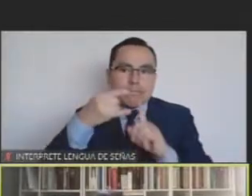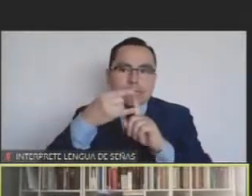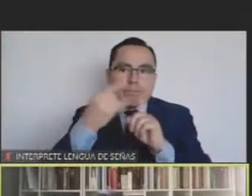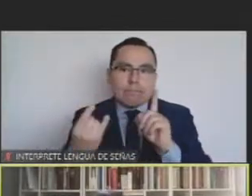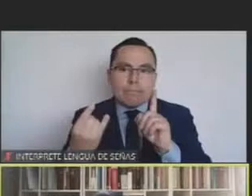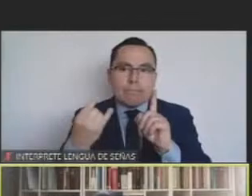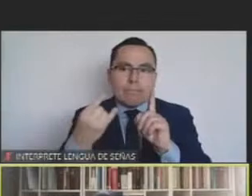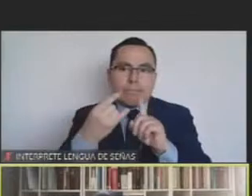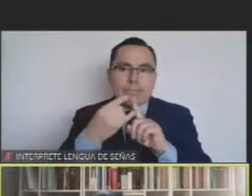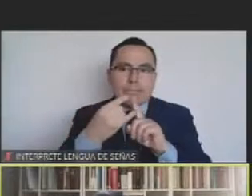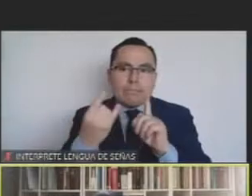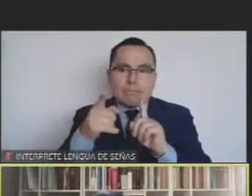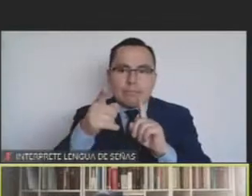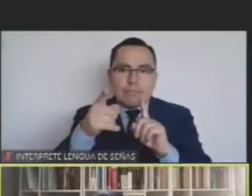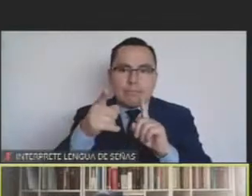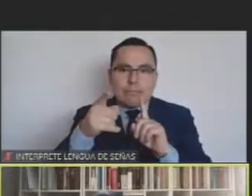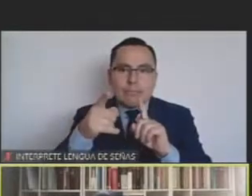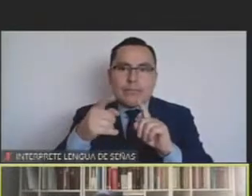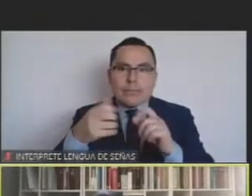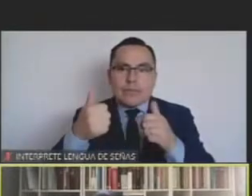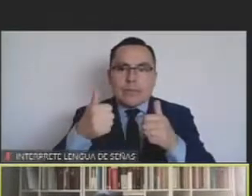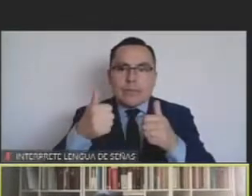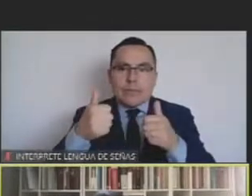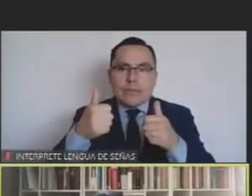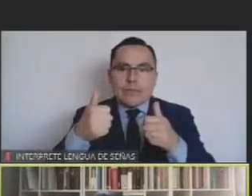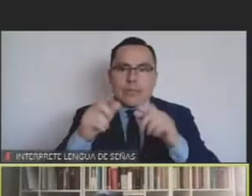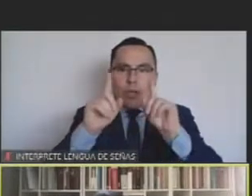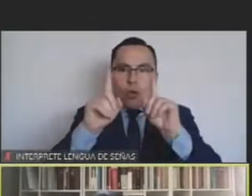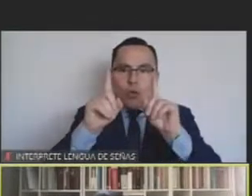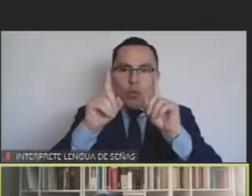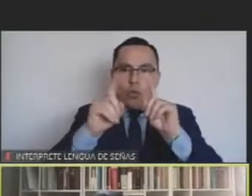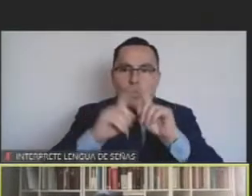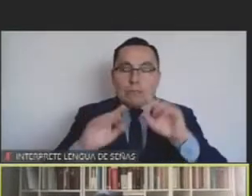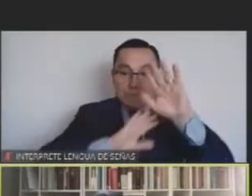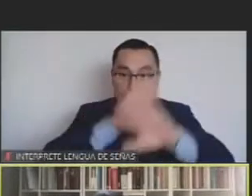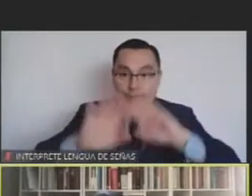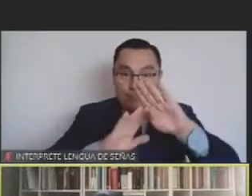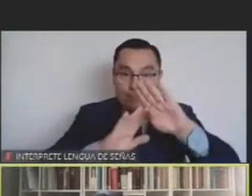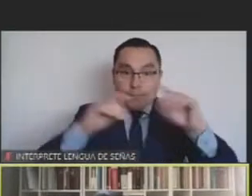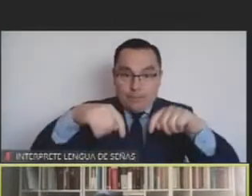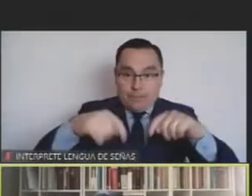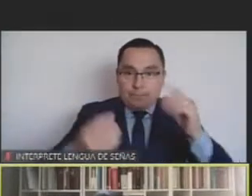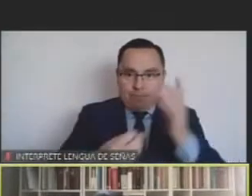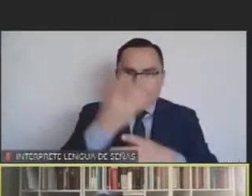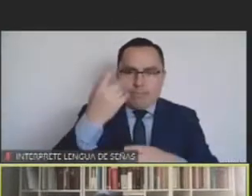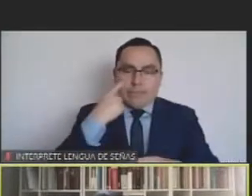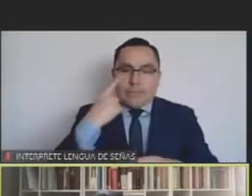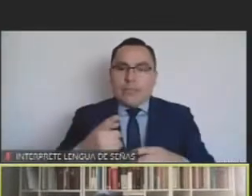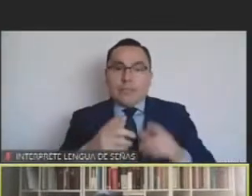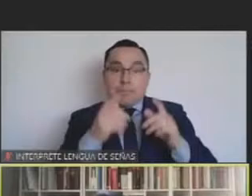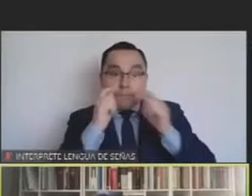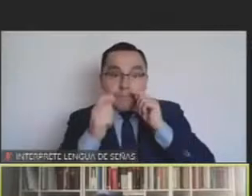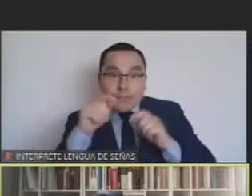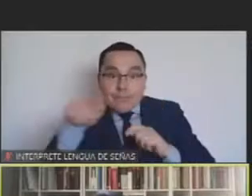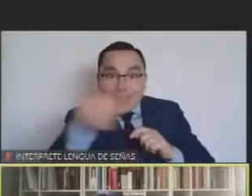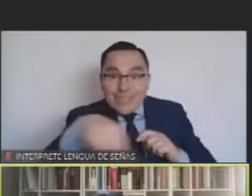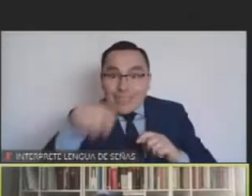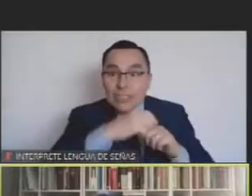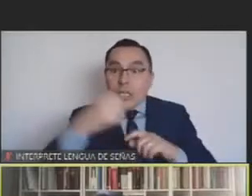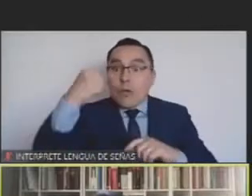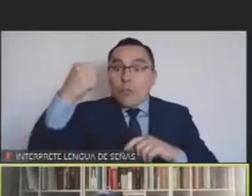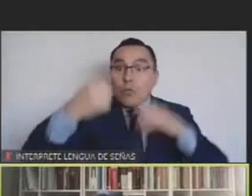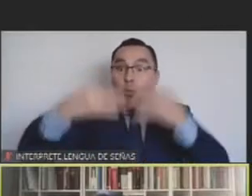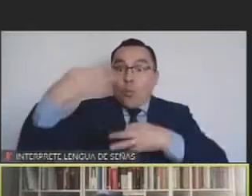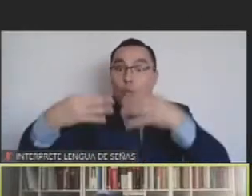y para hacer algunas prevenciones. Una de las prevenciones que yo debiera hacer es la primera, es que este poder judicial